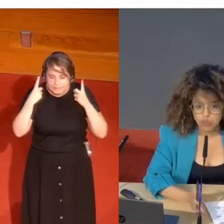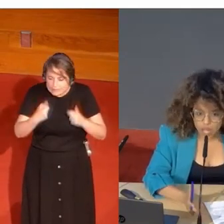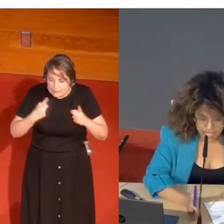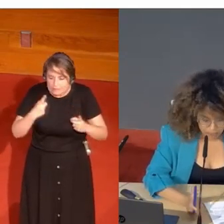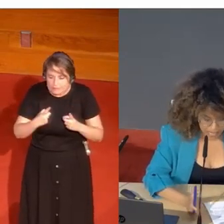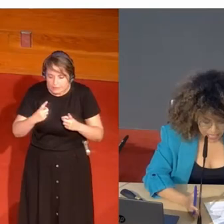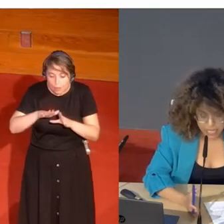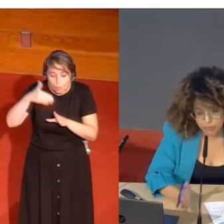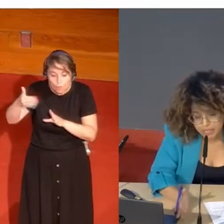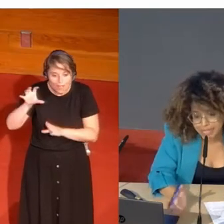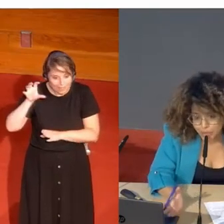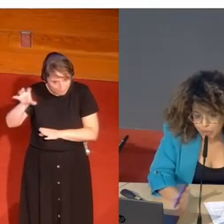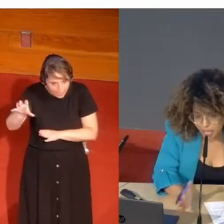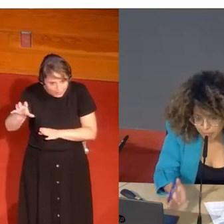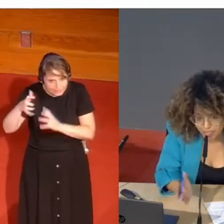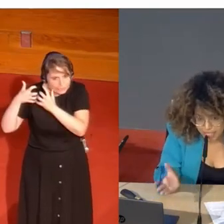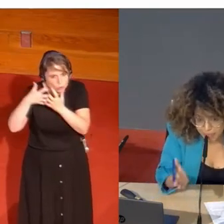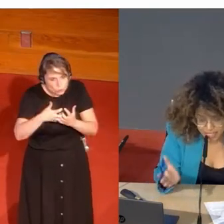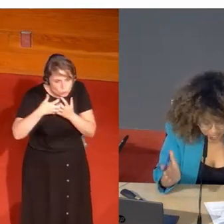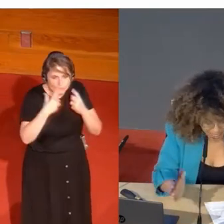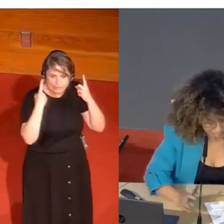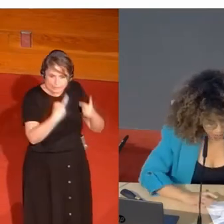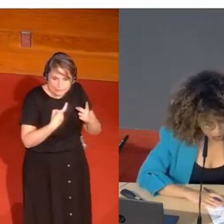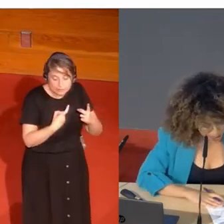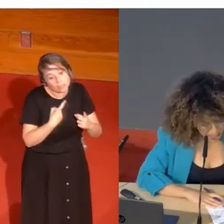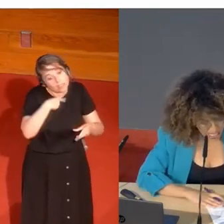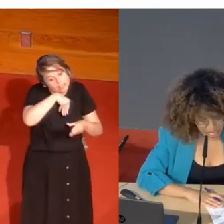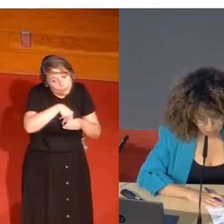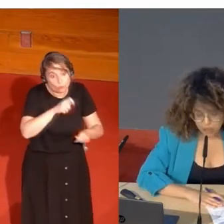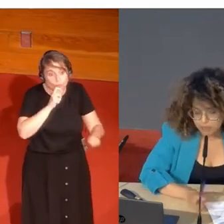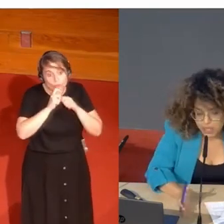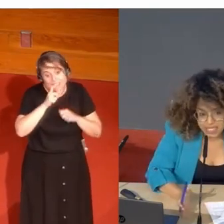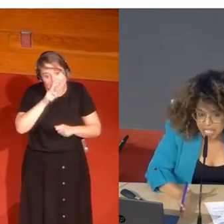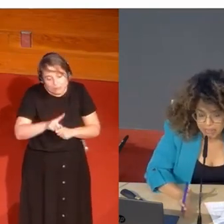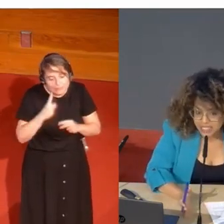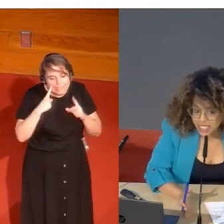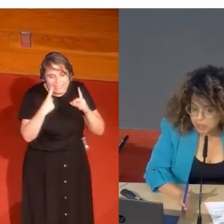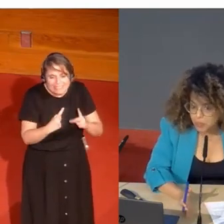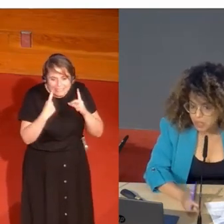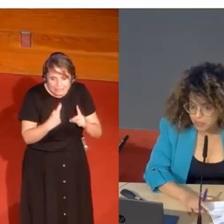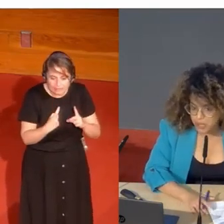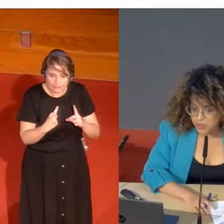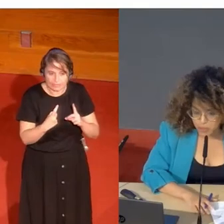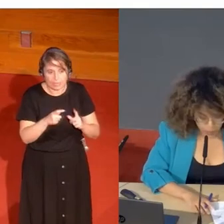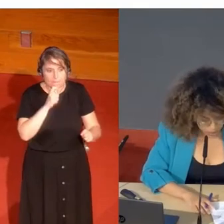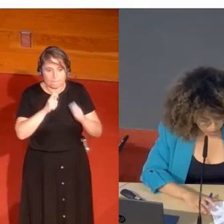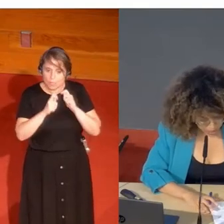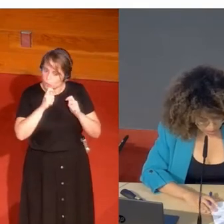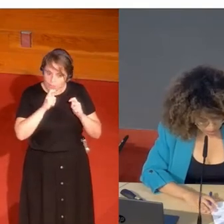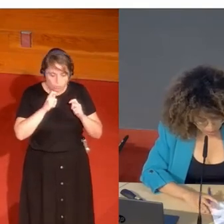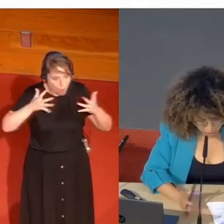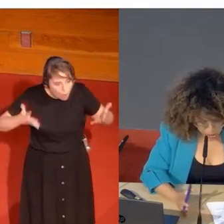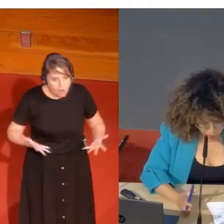están fuera del país también dentro la medida que que pueden por por intentar mantener vivo el periodismo